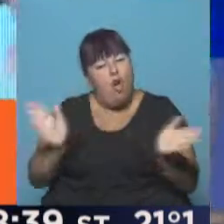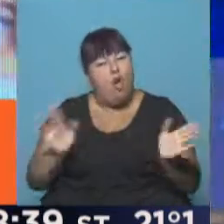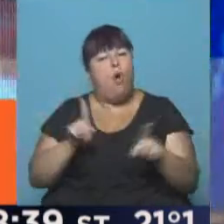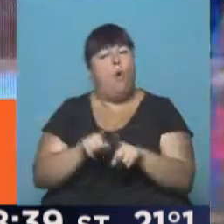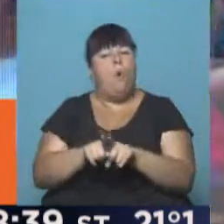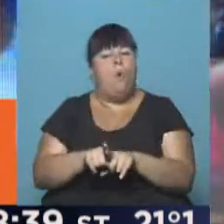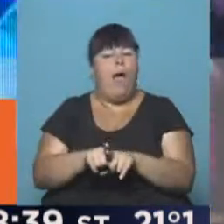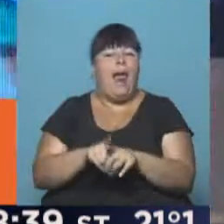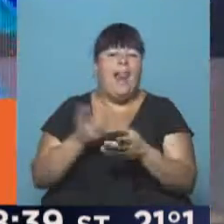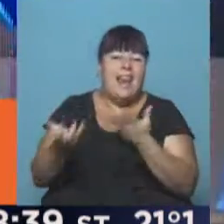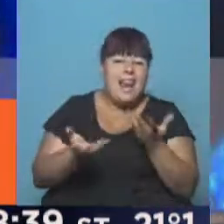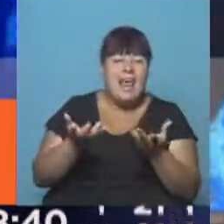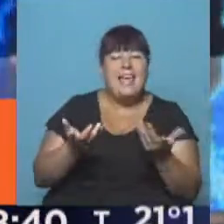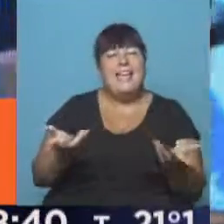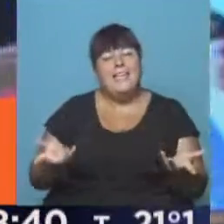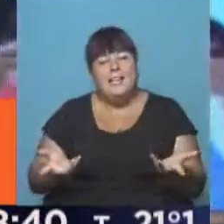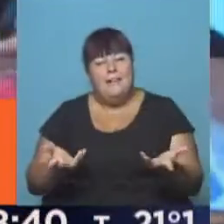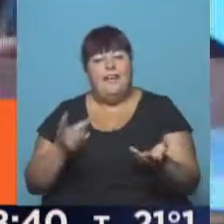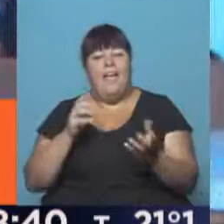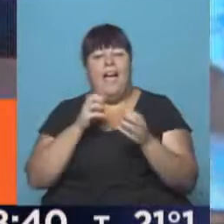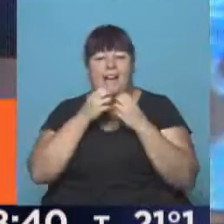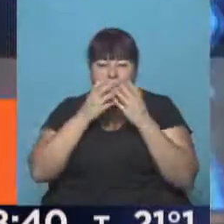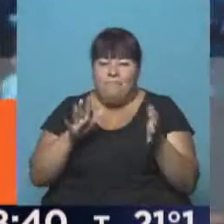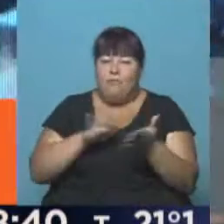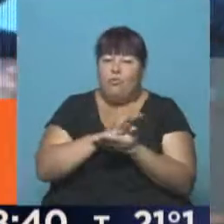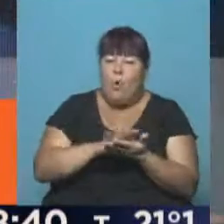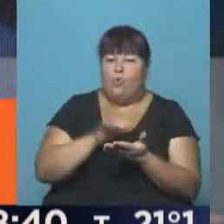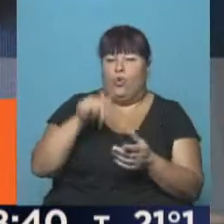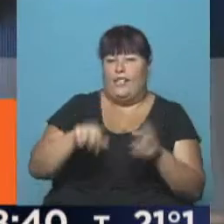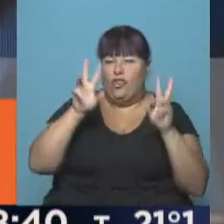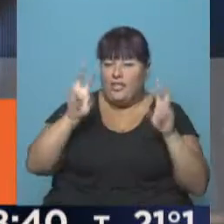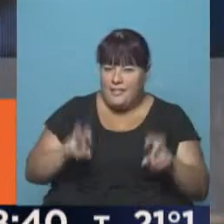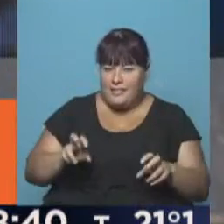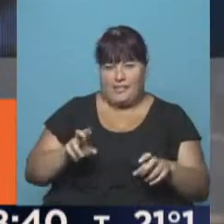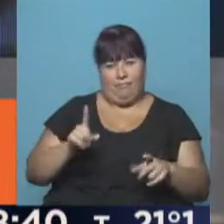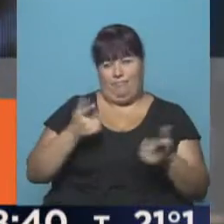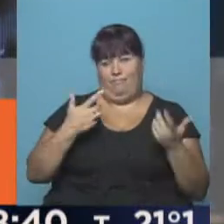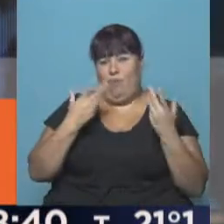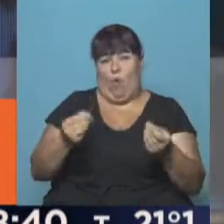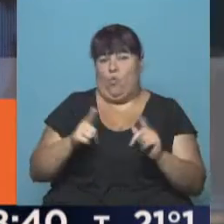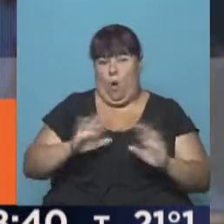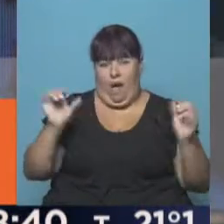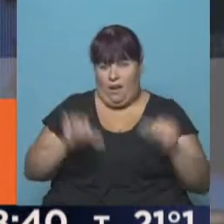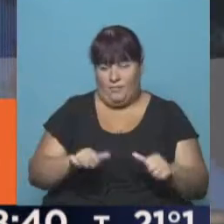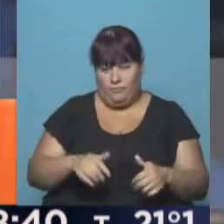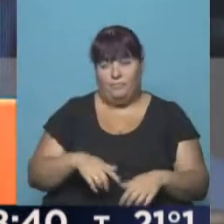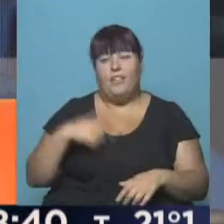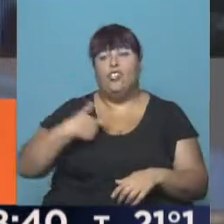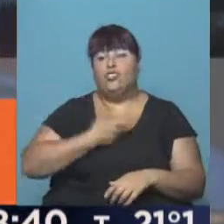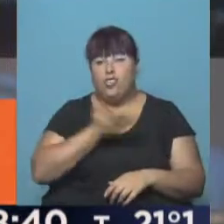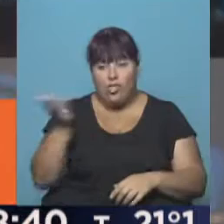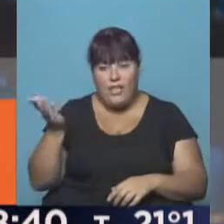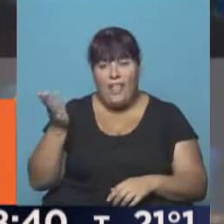de alguna manera blanquear estas estas cuestiones que no ayudan en nada a que la sociedad